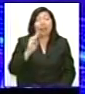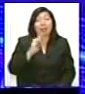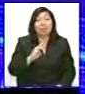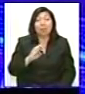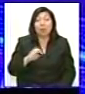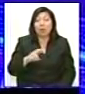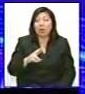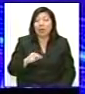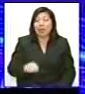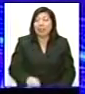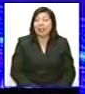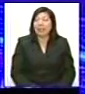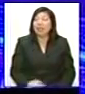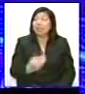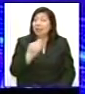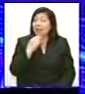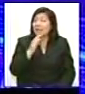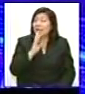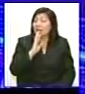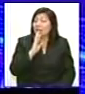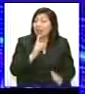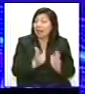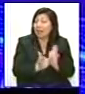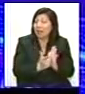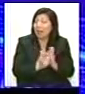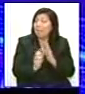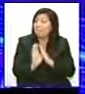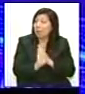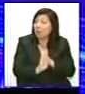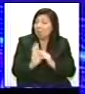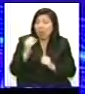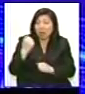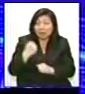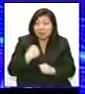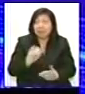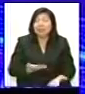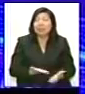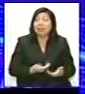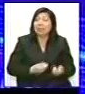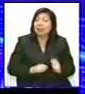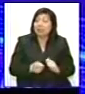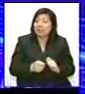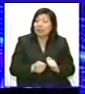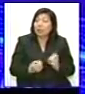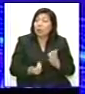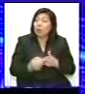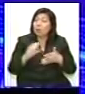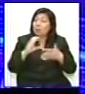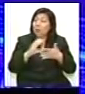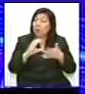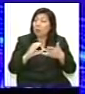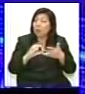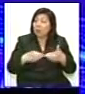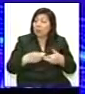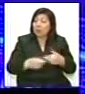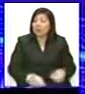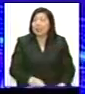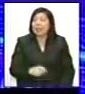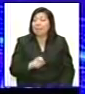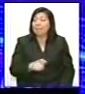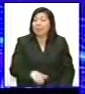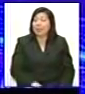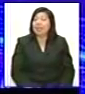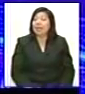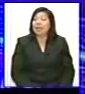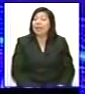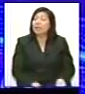Carlos Morán, quien ha hablado sobre la ley de protección policial, modificaciones al nuevo Código Procesal Penal. También